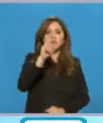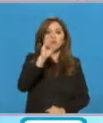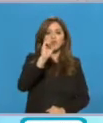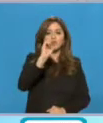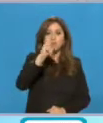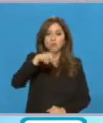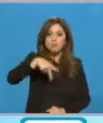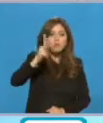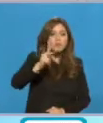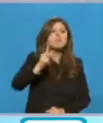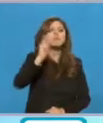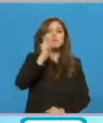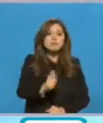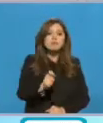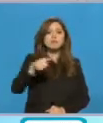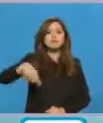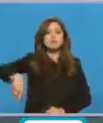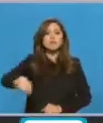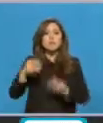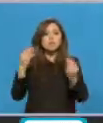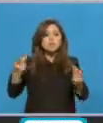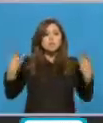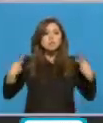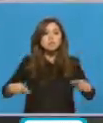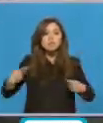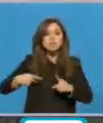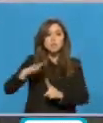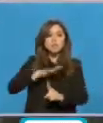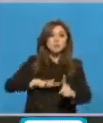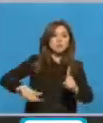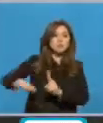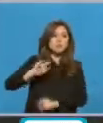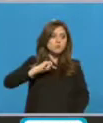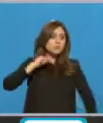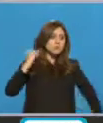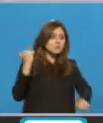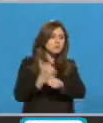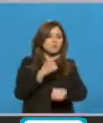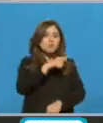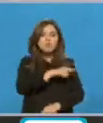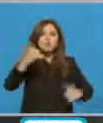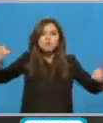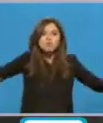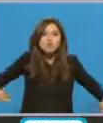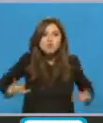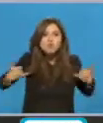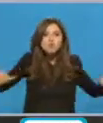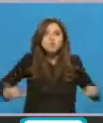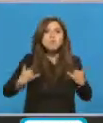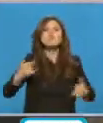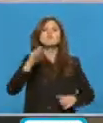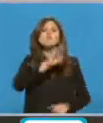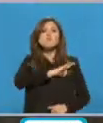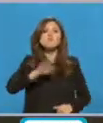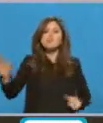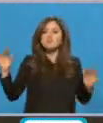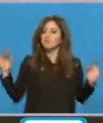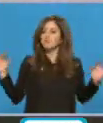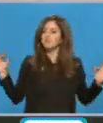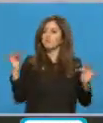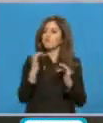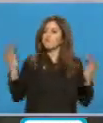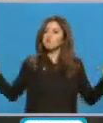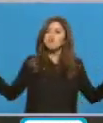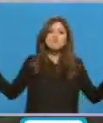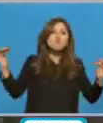precisamente que un gran sector de la sociedad se dio cuenta de que los jóvenes tenían poder de convocatoria, que Mover los grupos